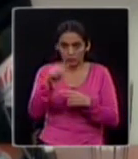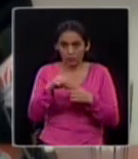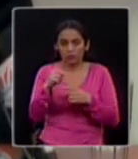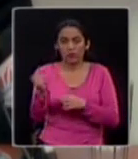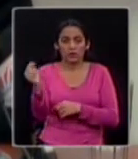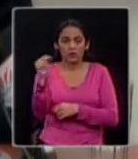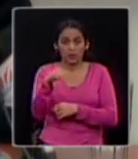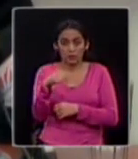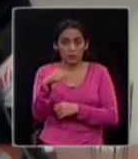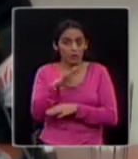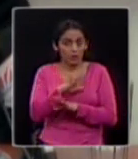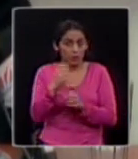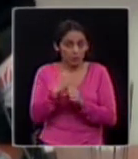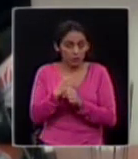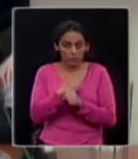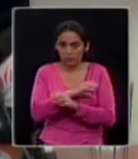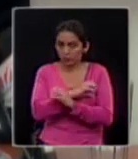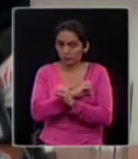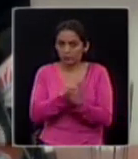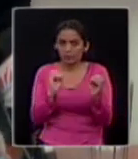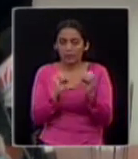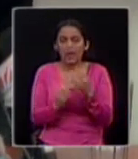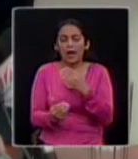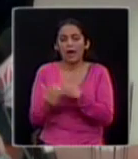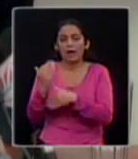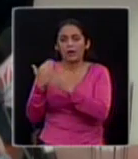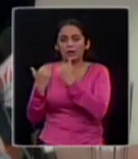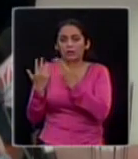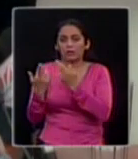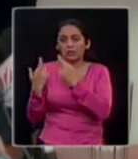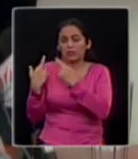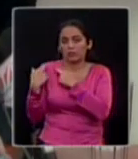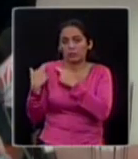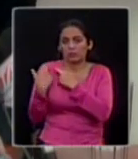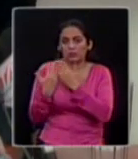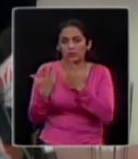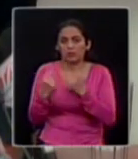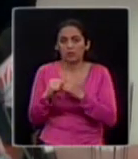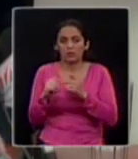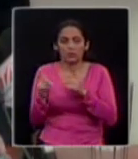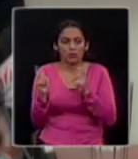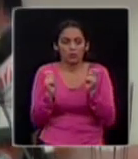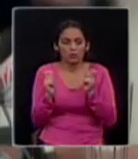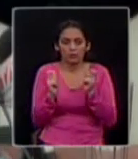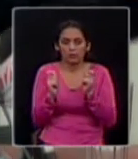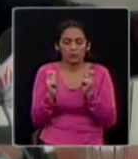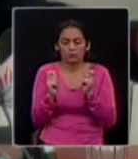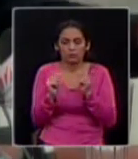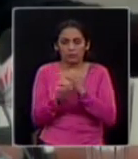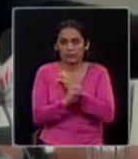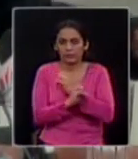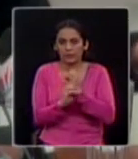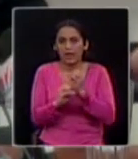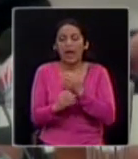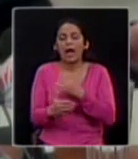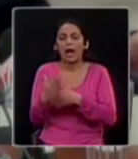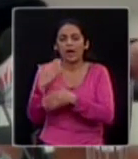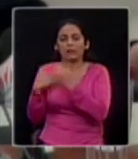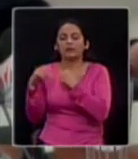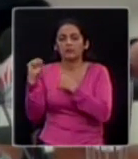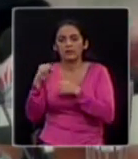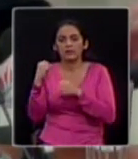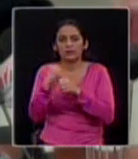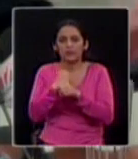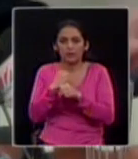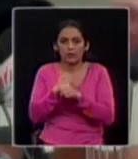nunca tuvo responsabilidades respecto de niveles de control. Ella cumplió en algún momento funciones de